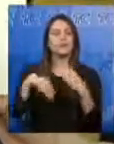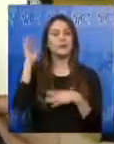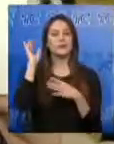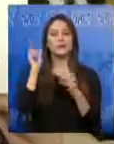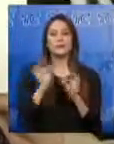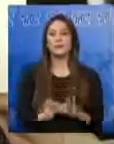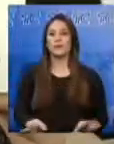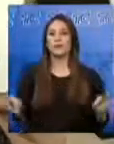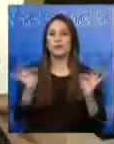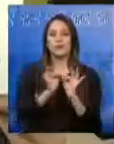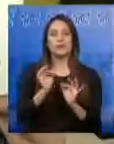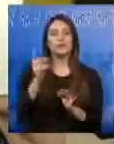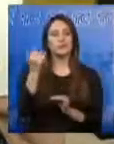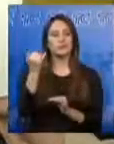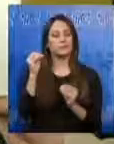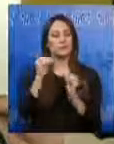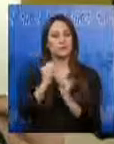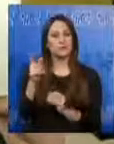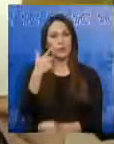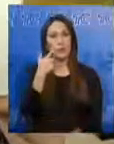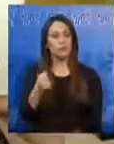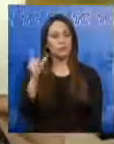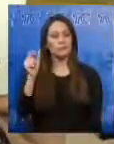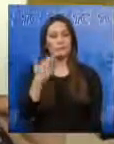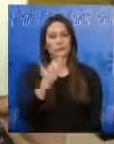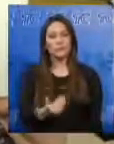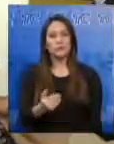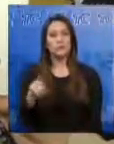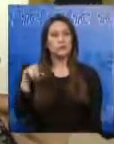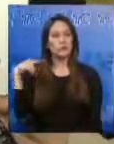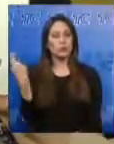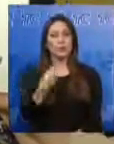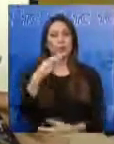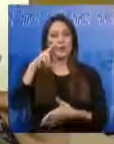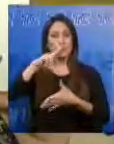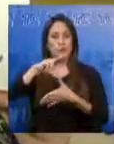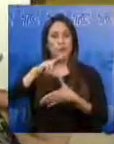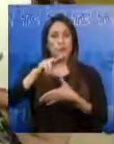grandes hombres de toda la época a nivel América Latina y el Caribe.